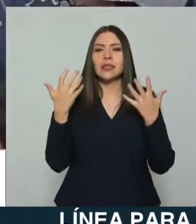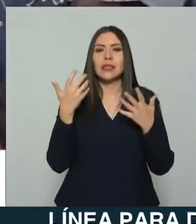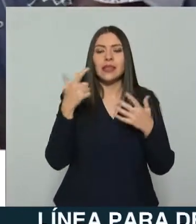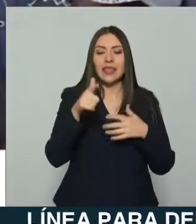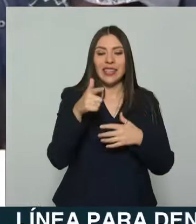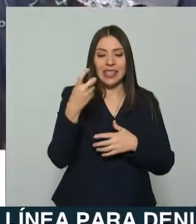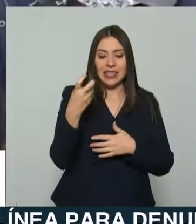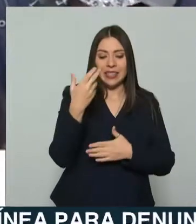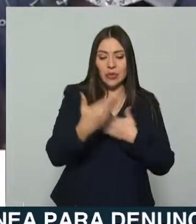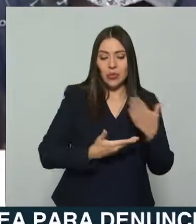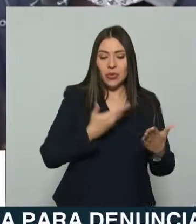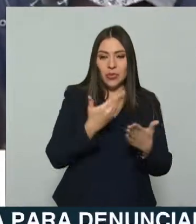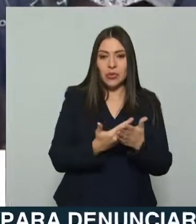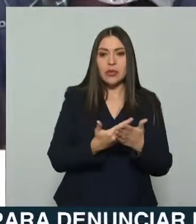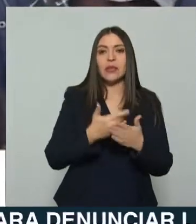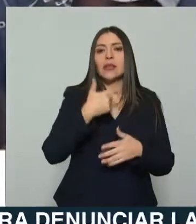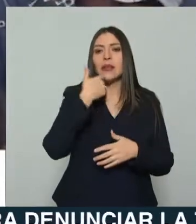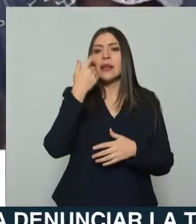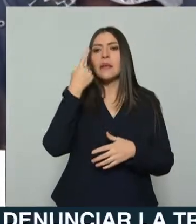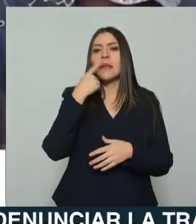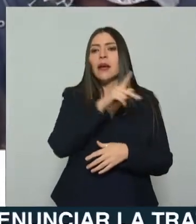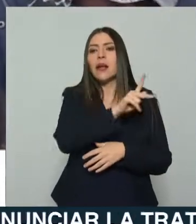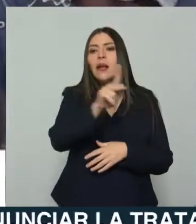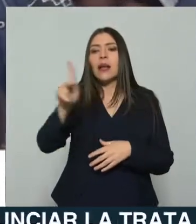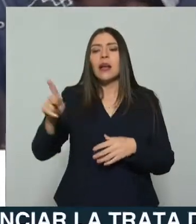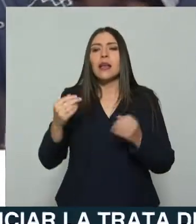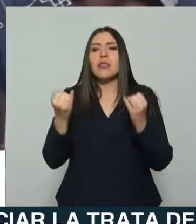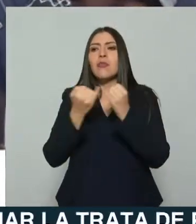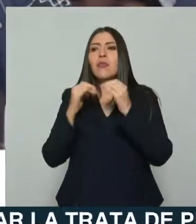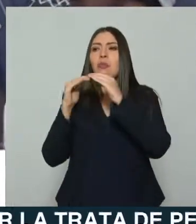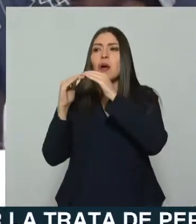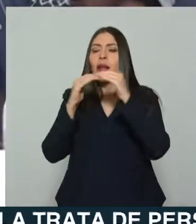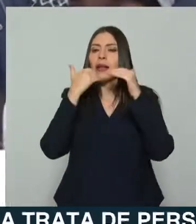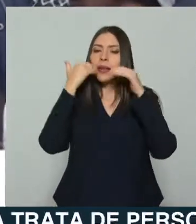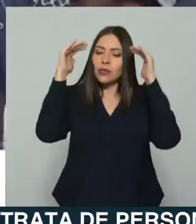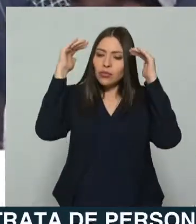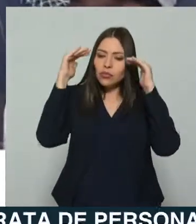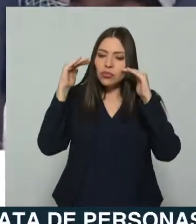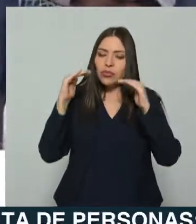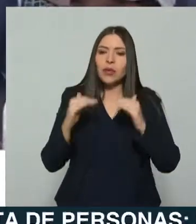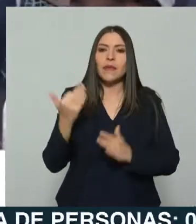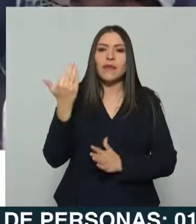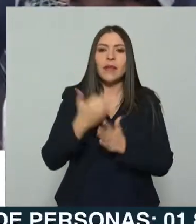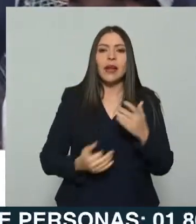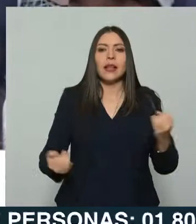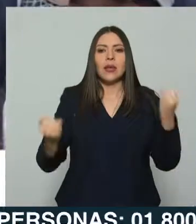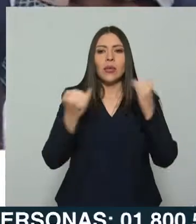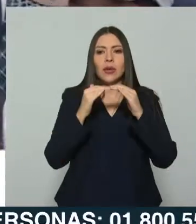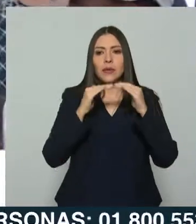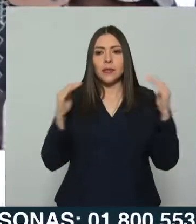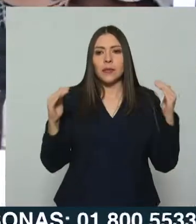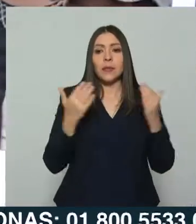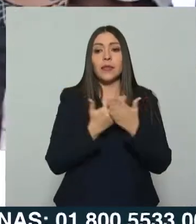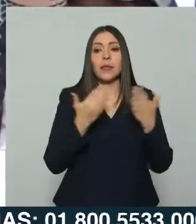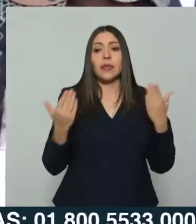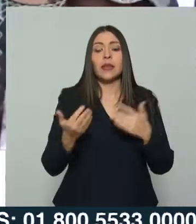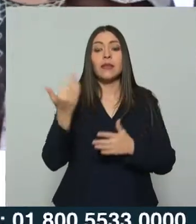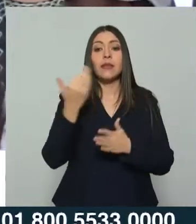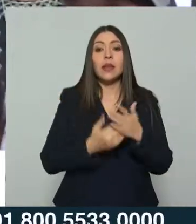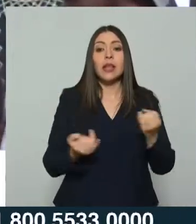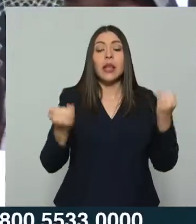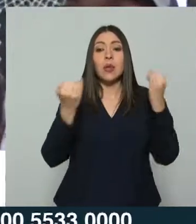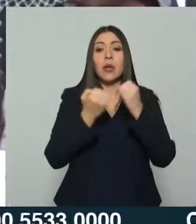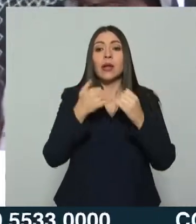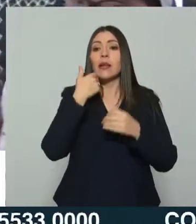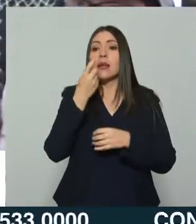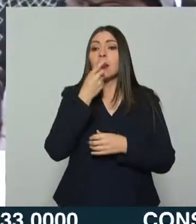haber futuro en la ciudad si aumentan las desigualdades. Y desigualdad no solo quiere decir ingreso,